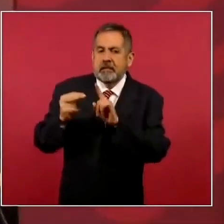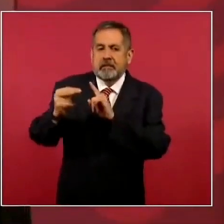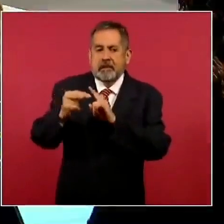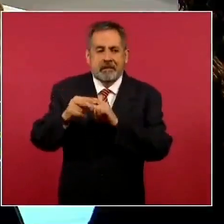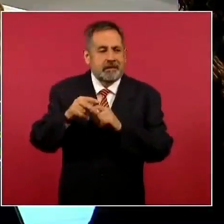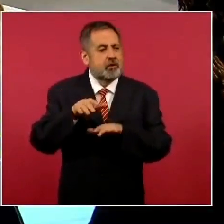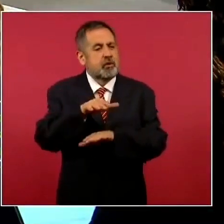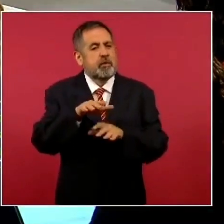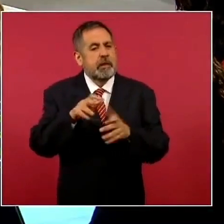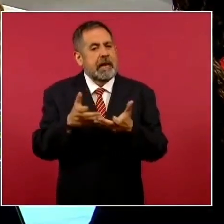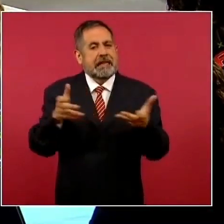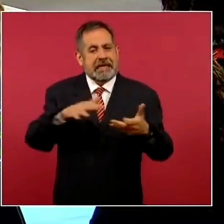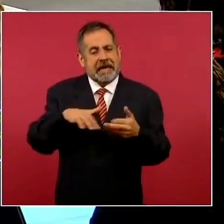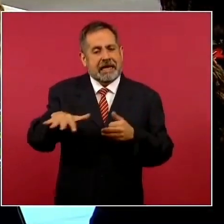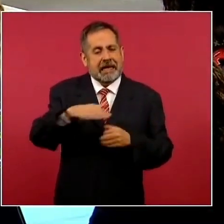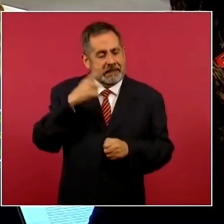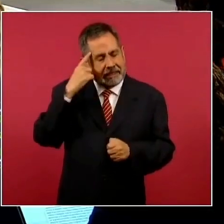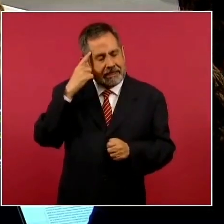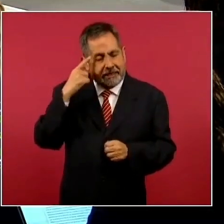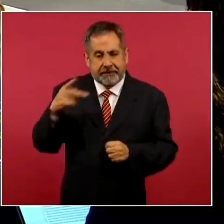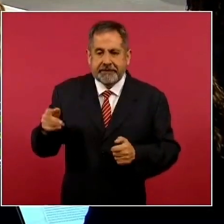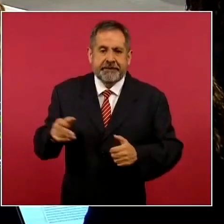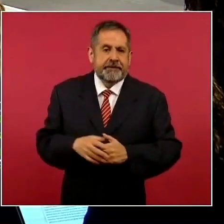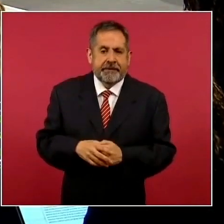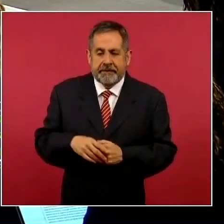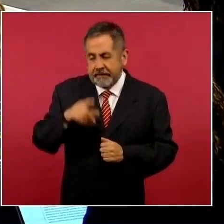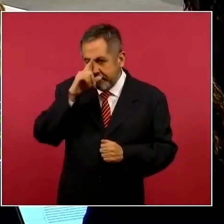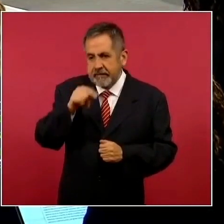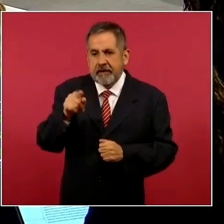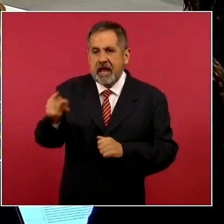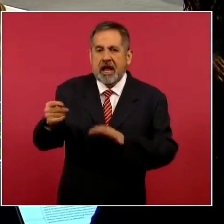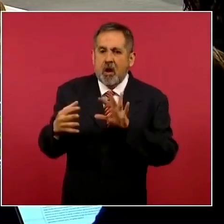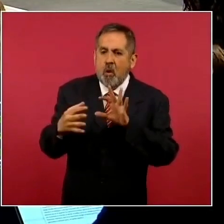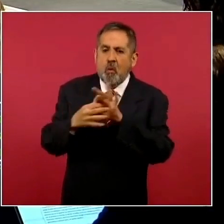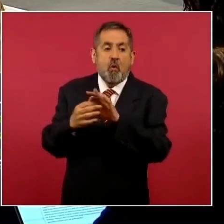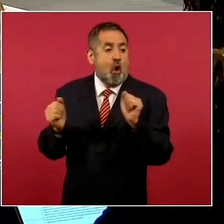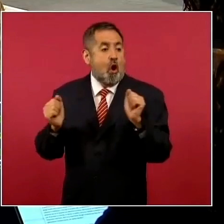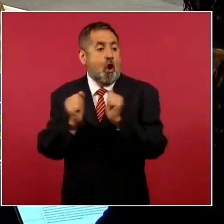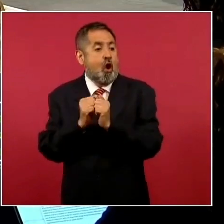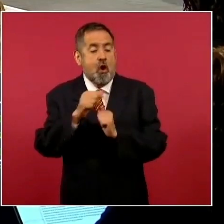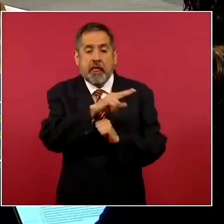la tierra, y no se dio la unidad con Zapata,